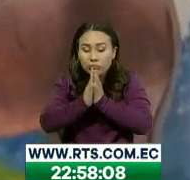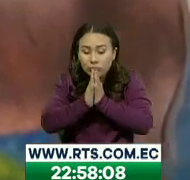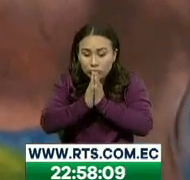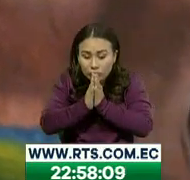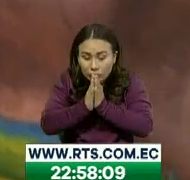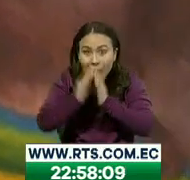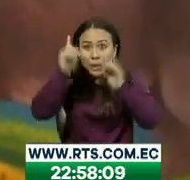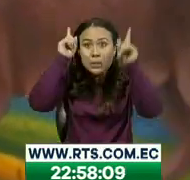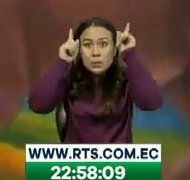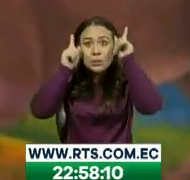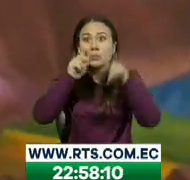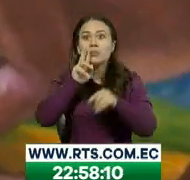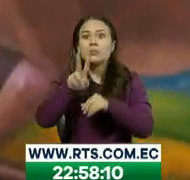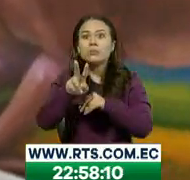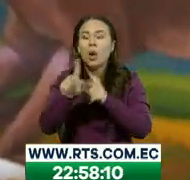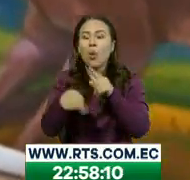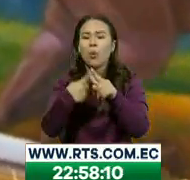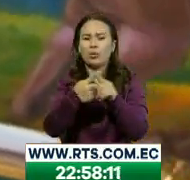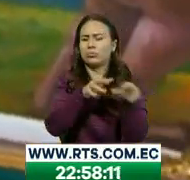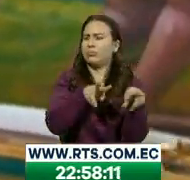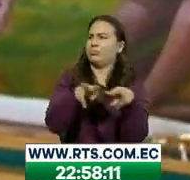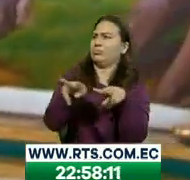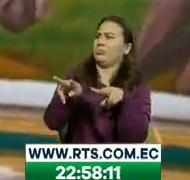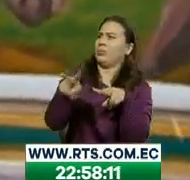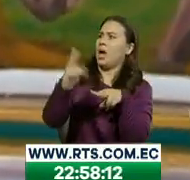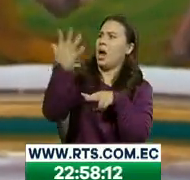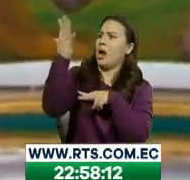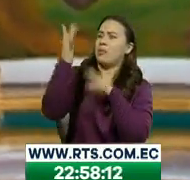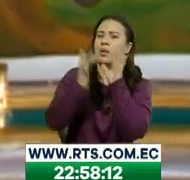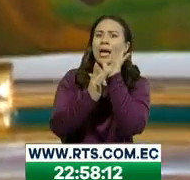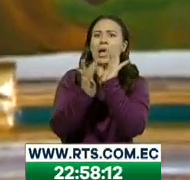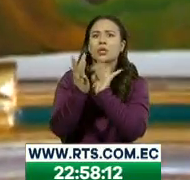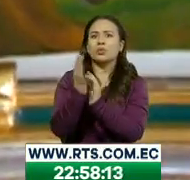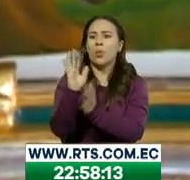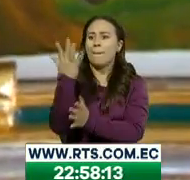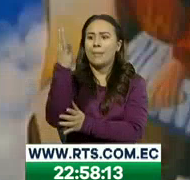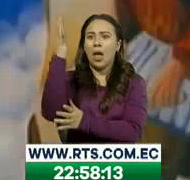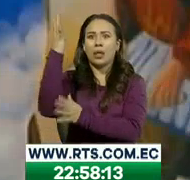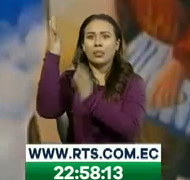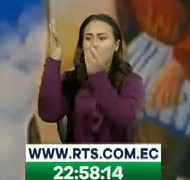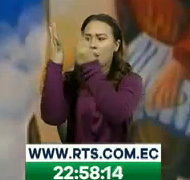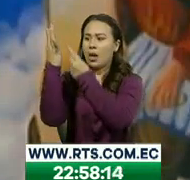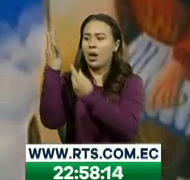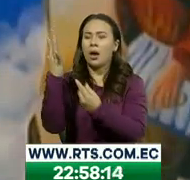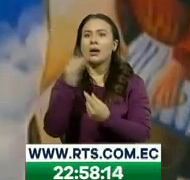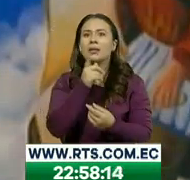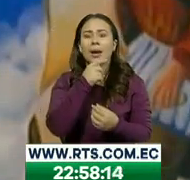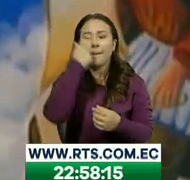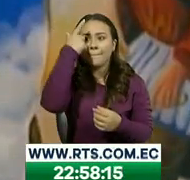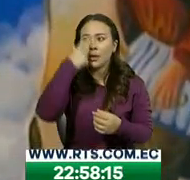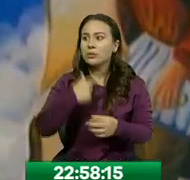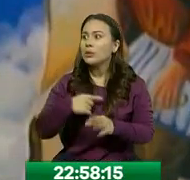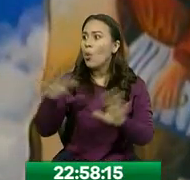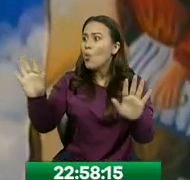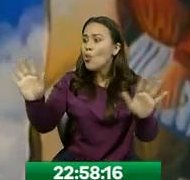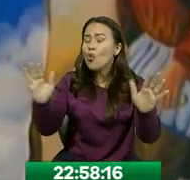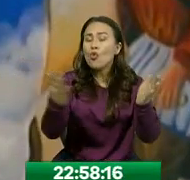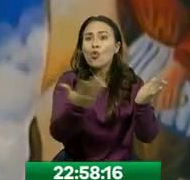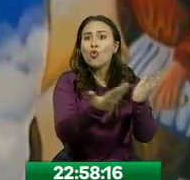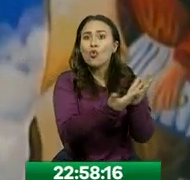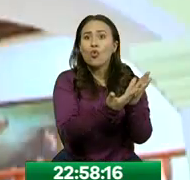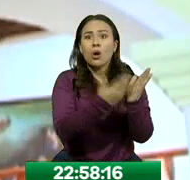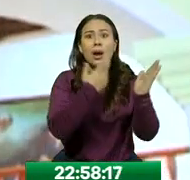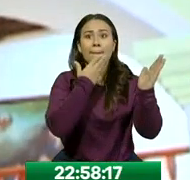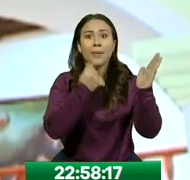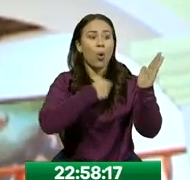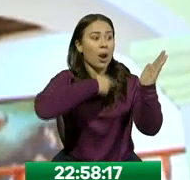a un árbol. Cuando se acercó al sitio, vio la imagen de Jesús en la planta y desde entonces, la imagen fue proclamada como patrona de la